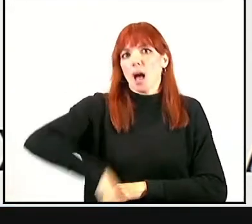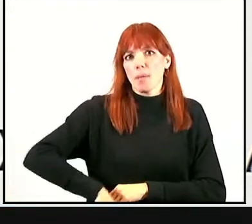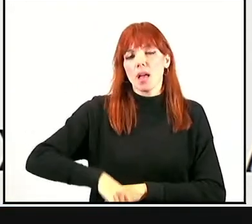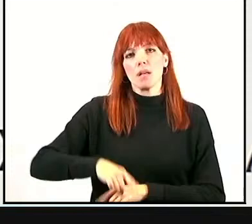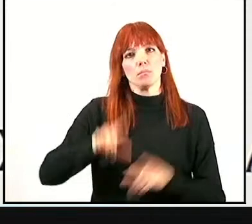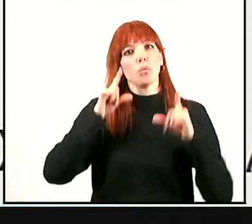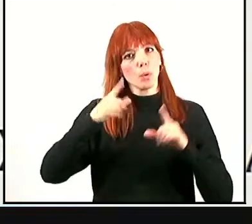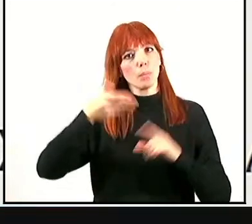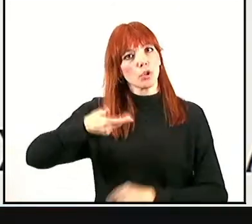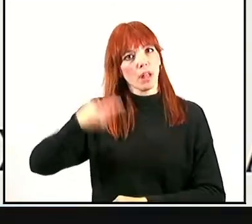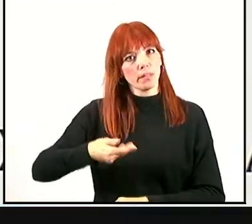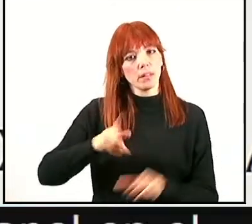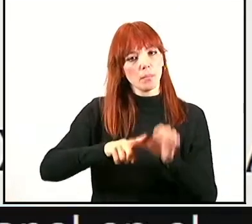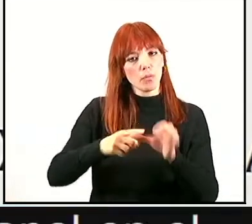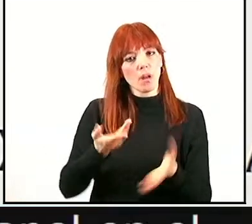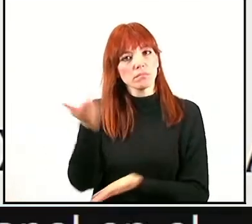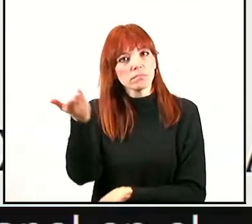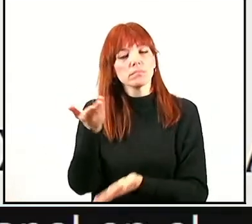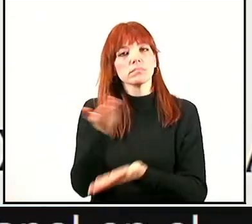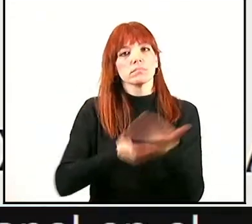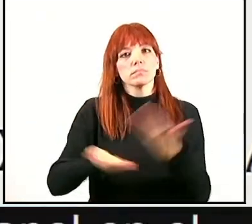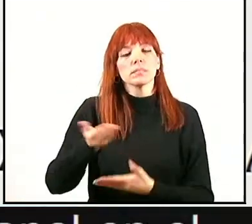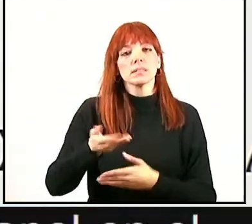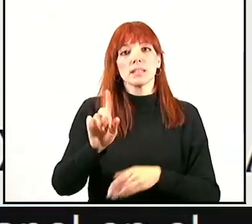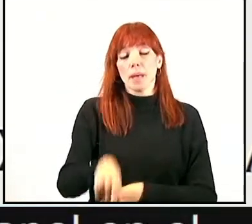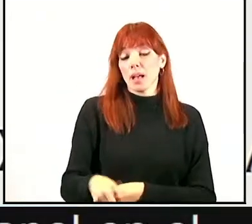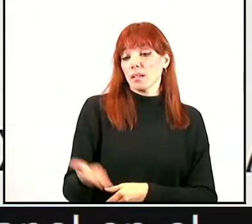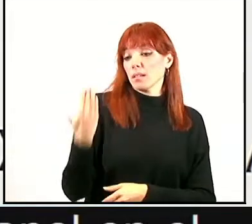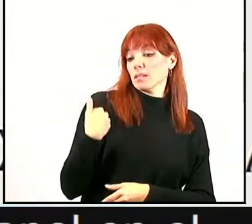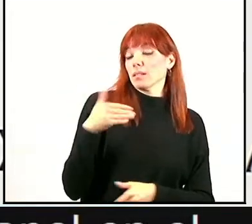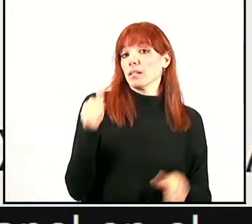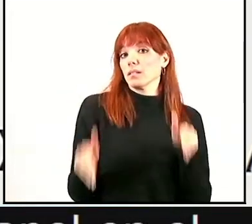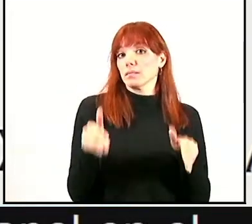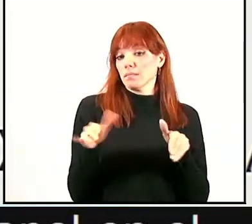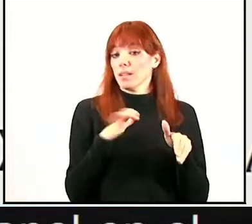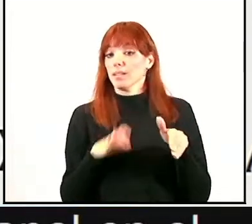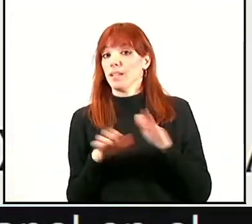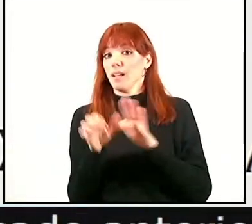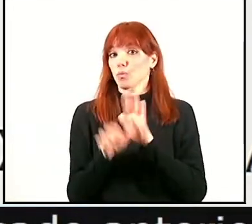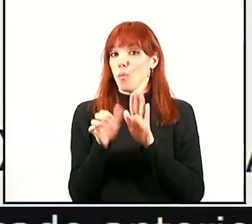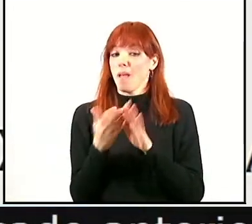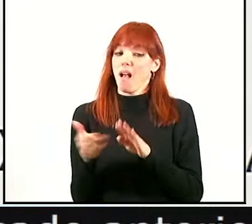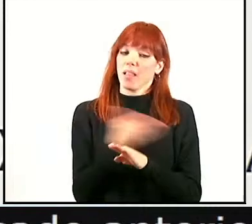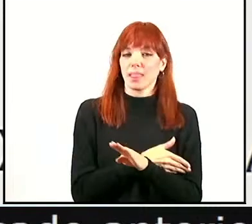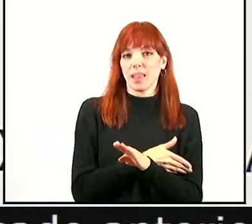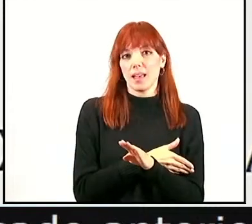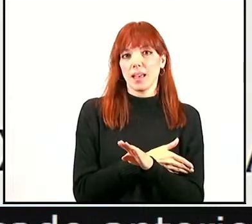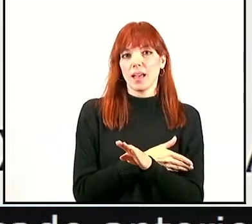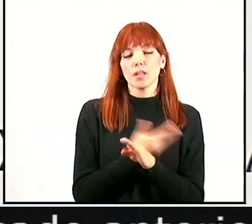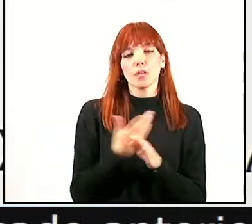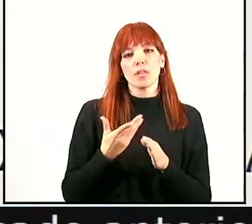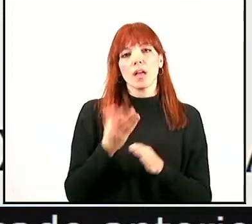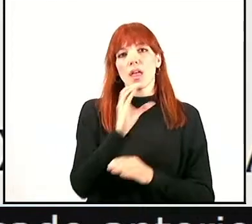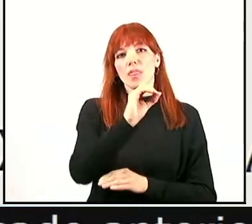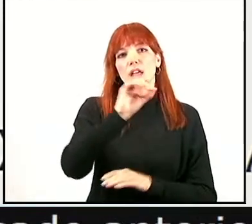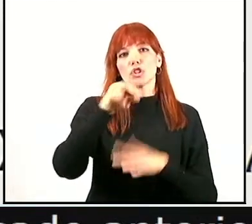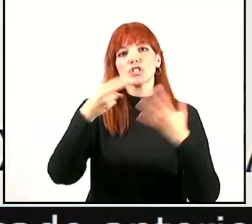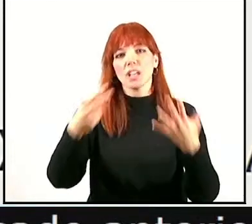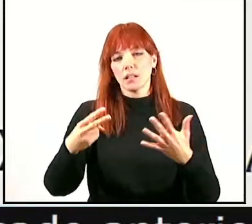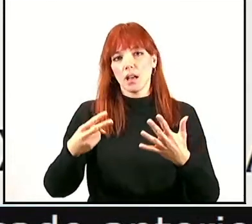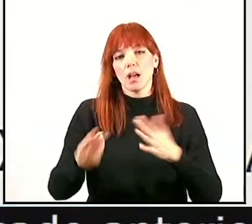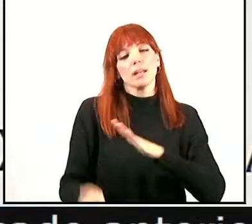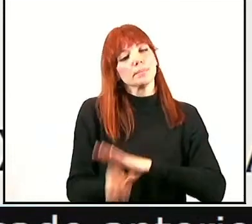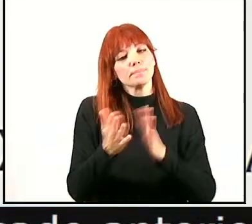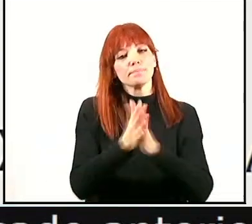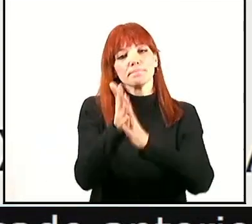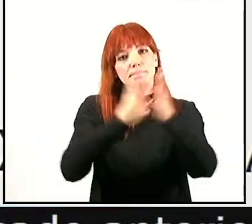y también muy consciente de su pasado anterior a la autonomía, impulsó las primeras movilizaciones del 07, que fueron el germen de